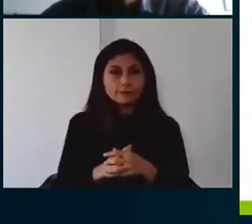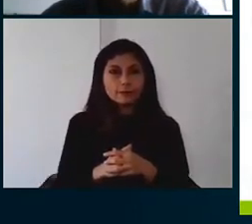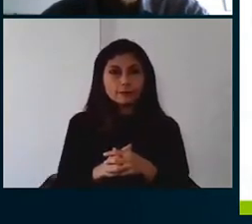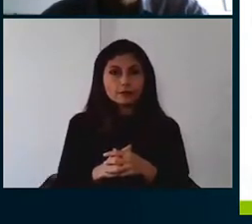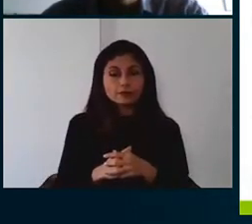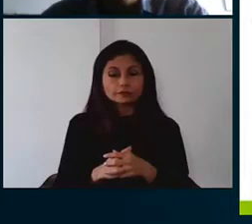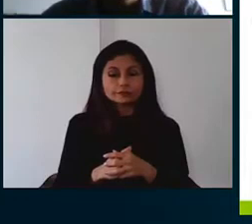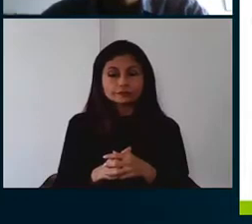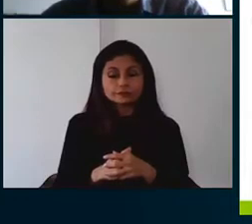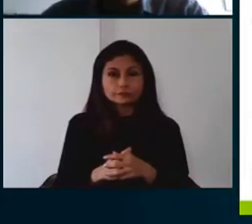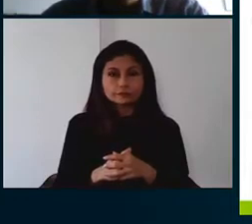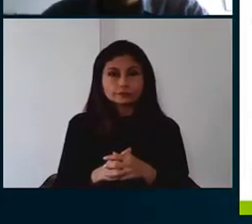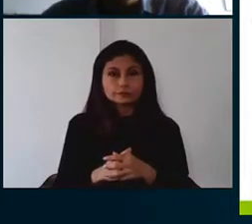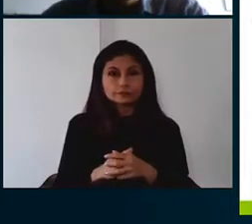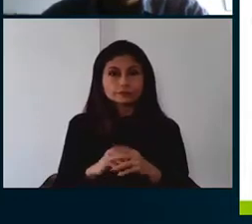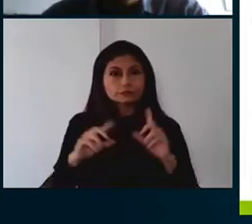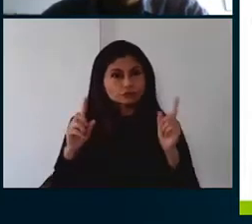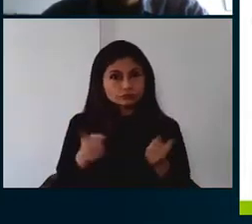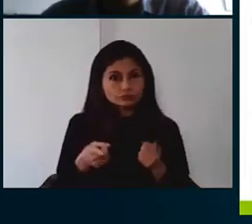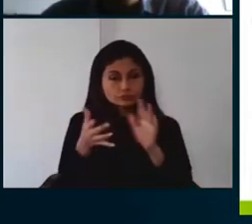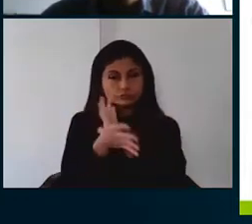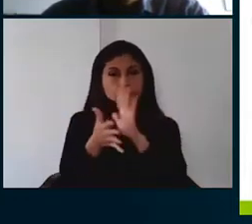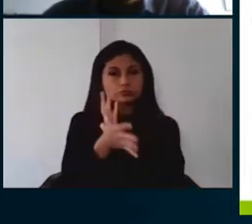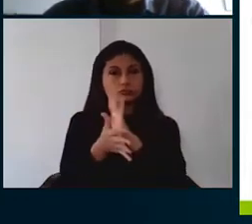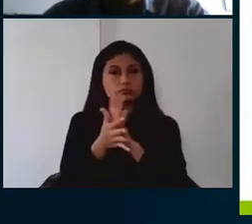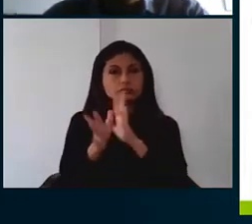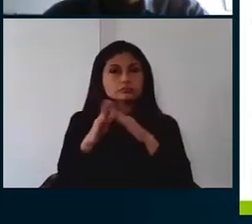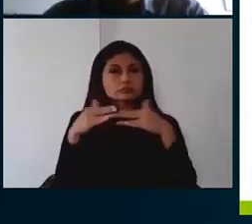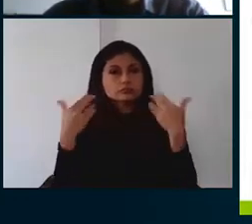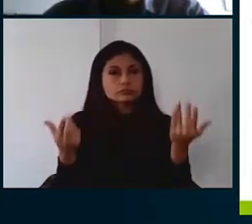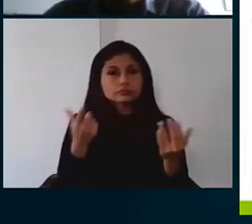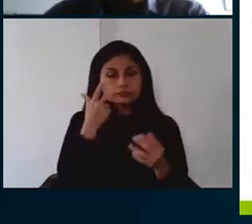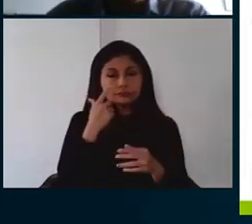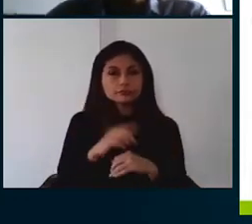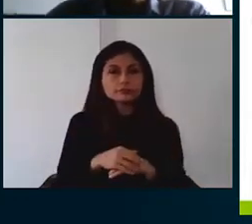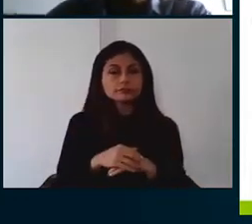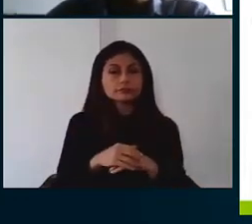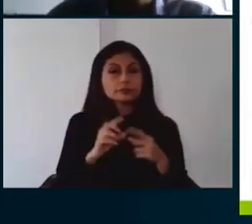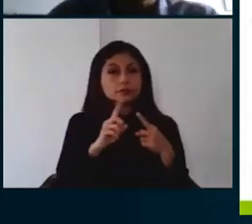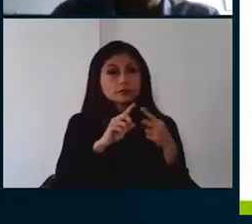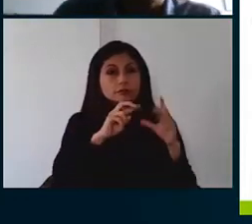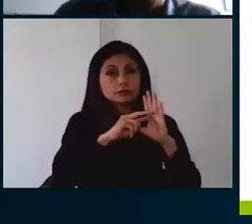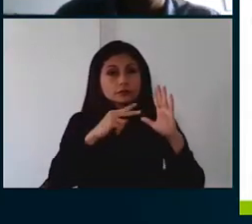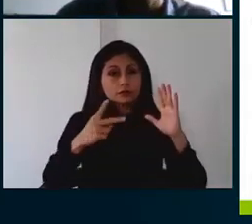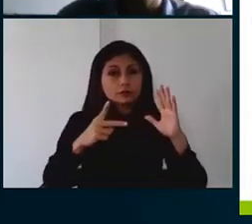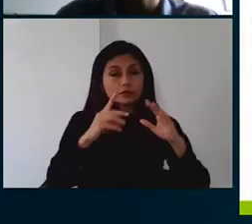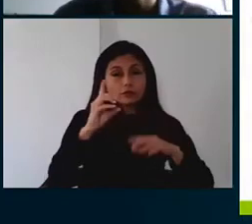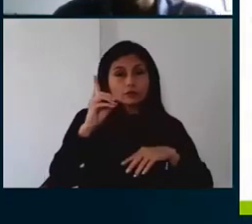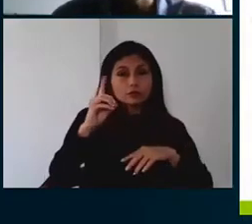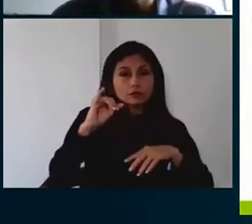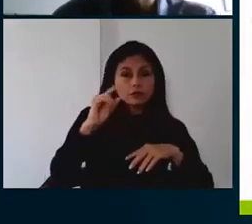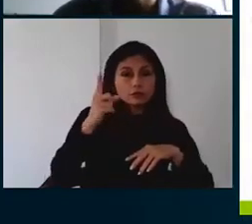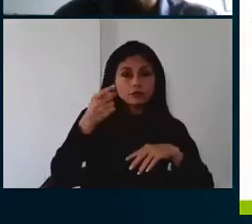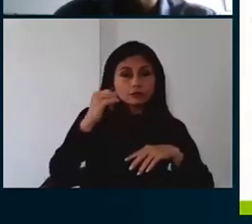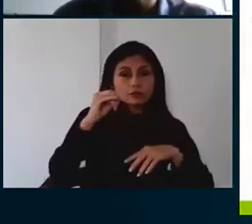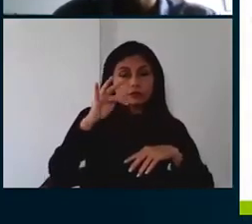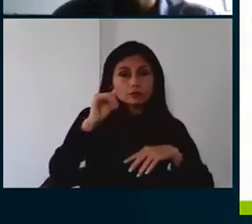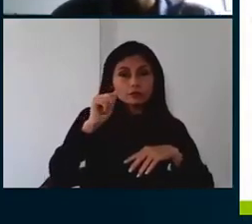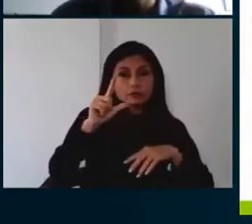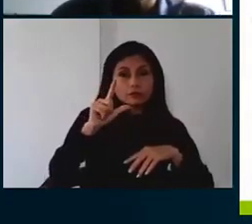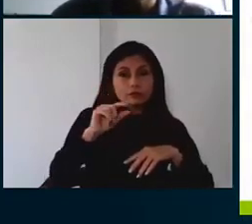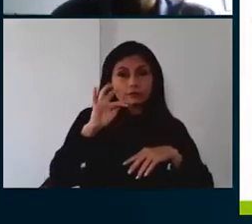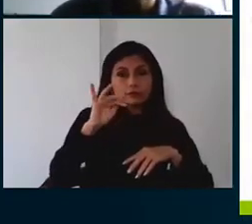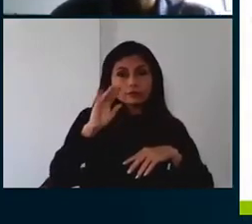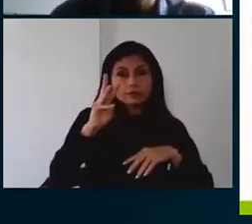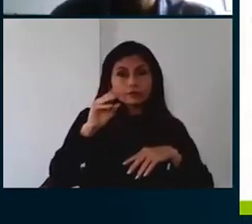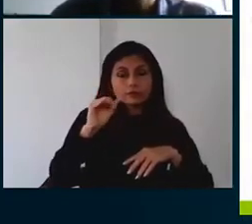Entonces, aquí las principales conclusiones es que, por un lado, la tecnología del Digital Twin es muy, muy, muy poderosa.